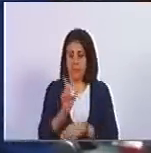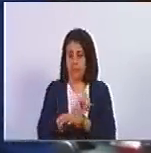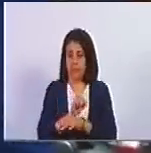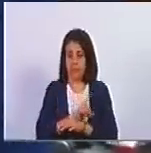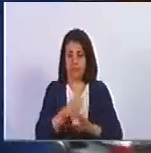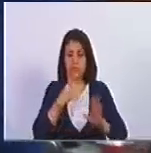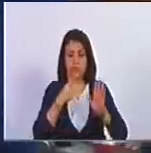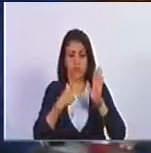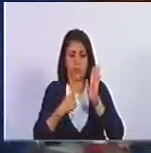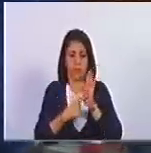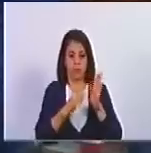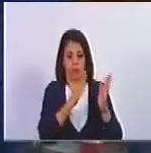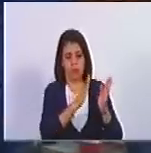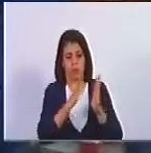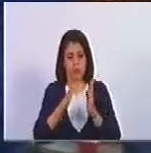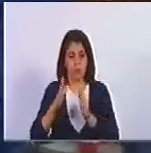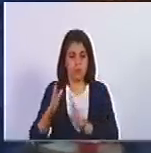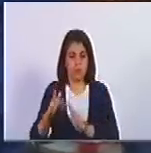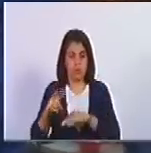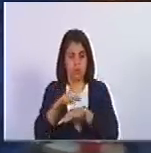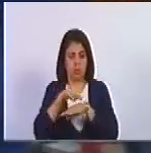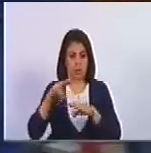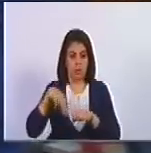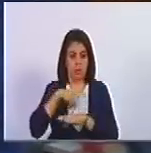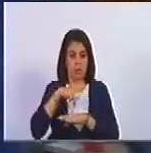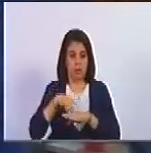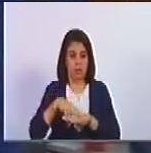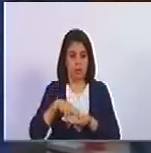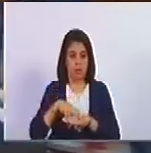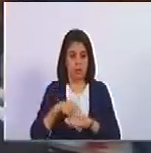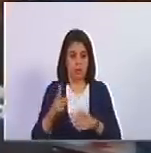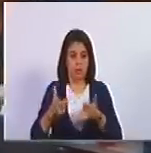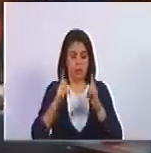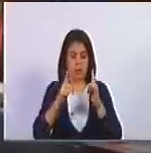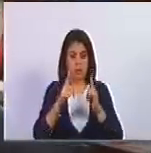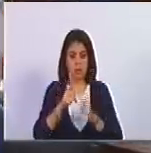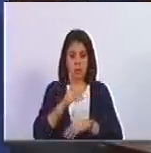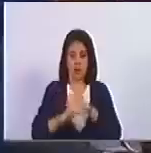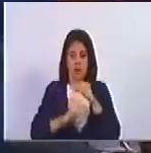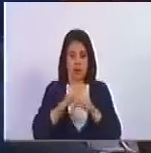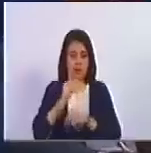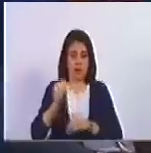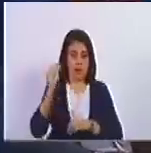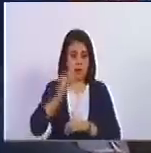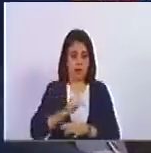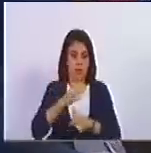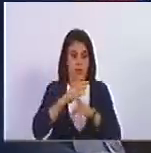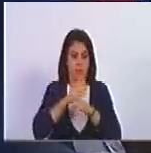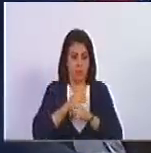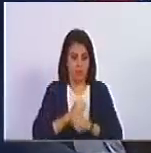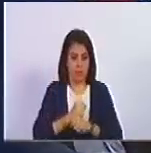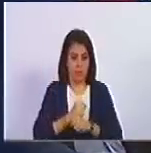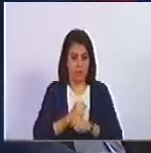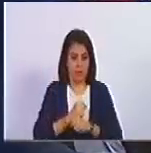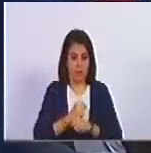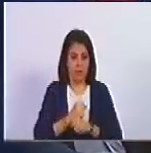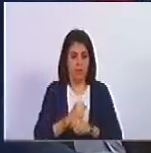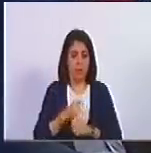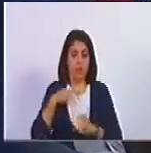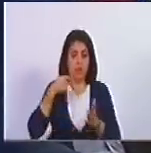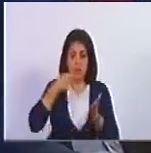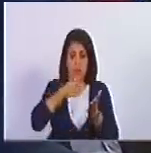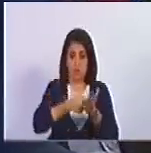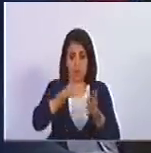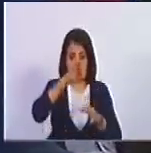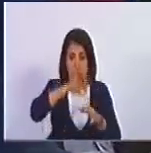de aplicación coordinado con el Ejecutivo Nacional que permitirá generar más confianza al